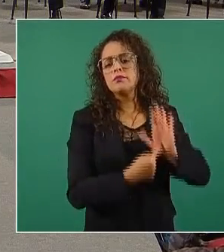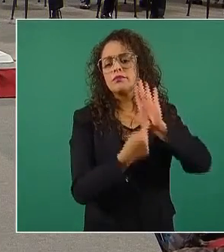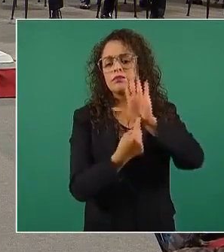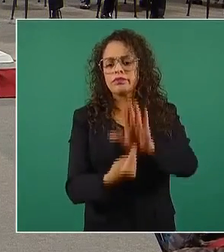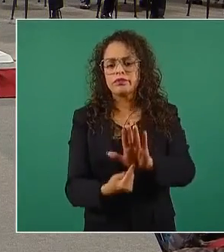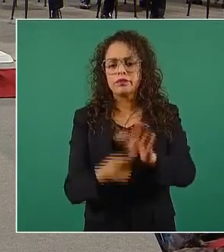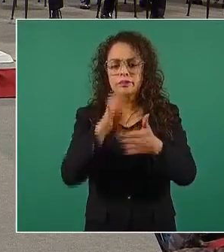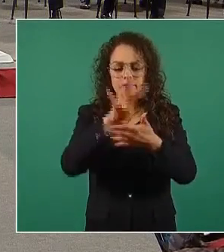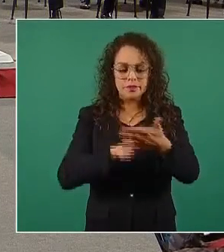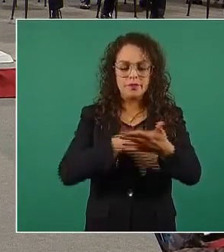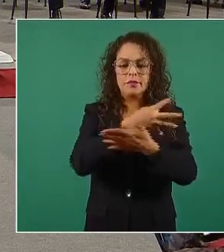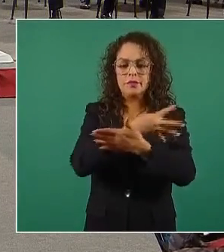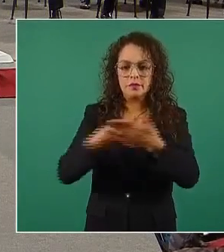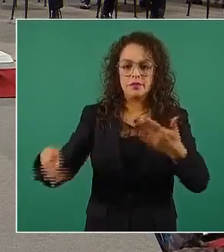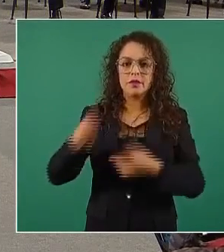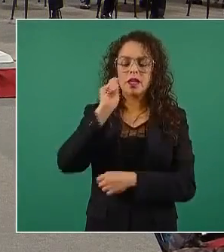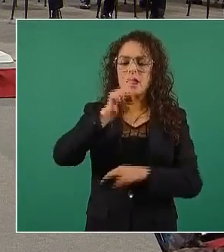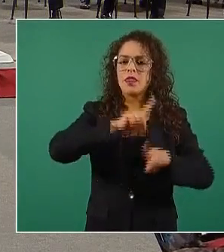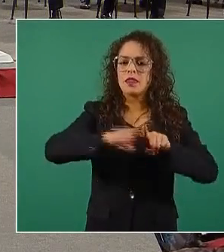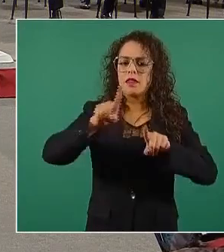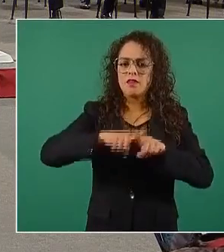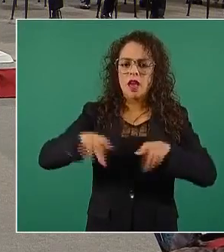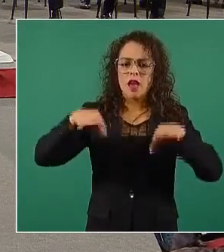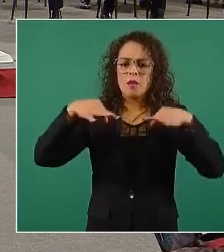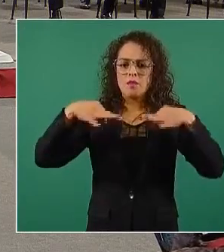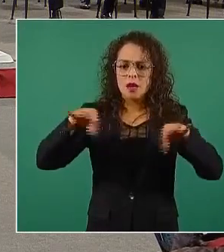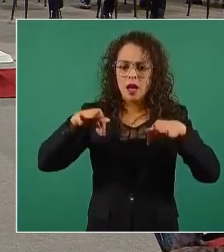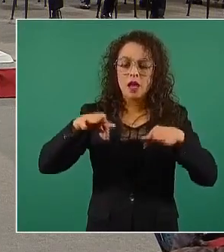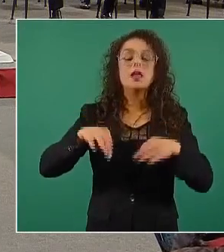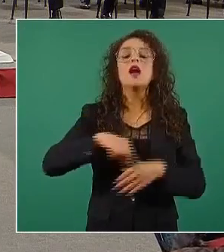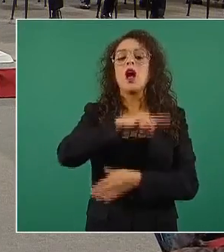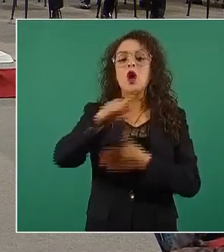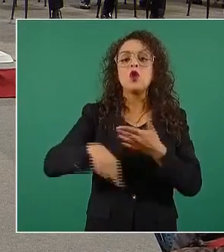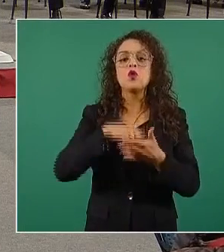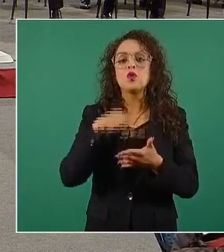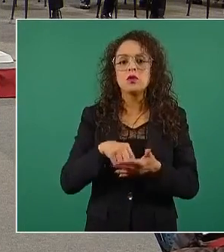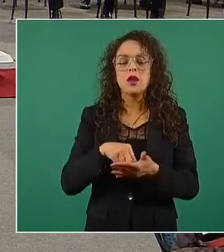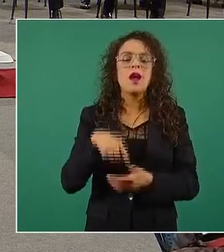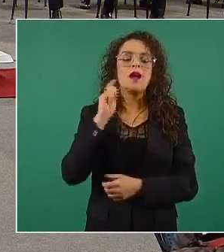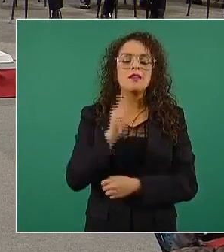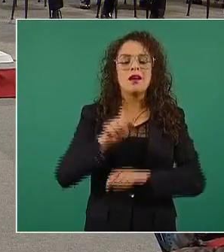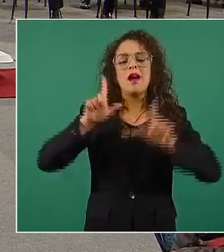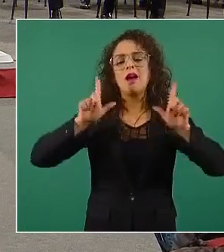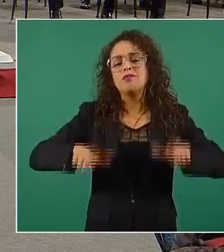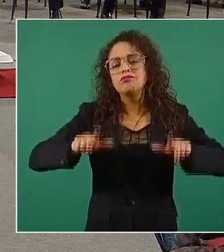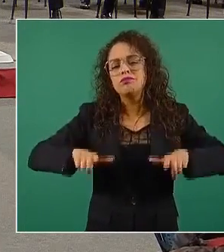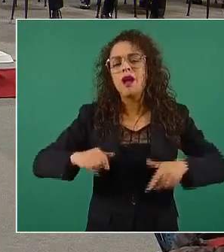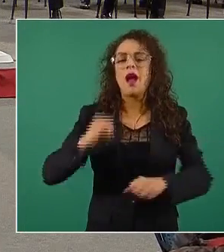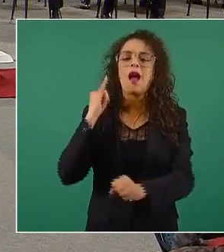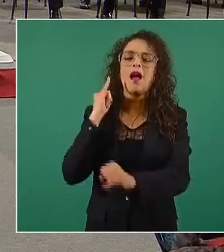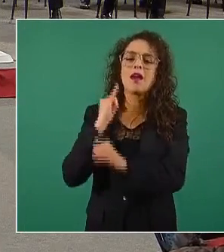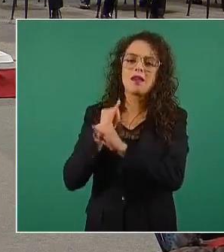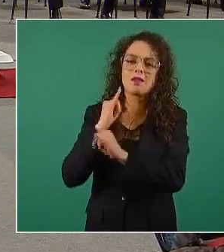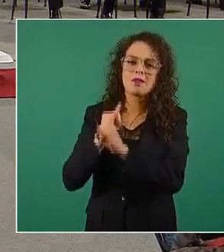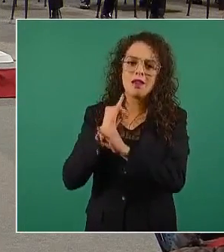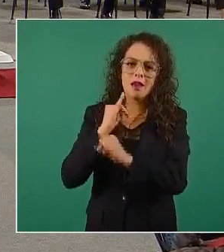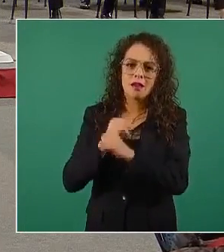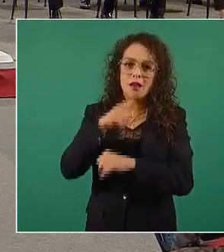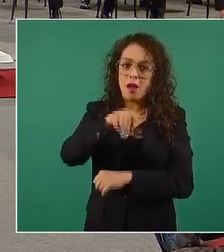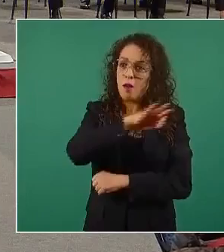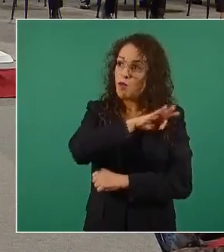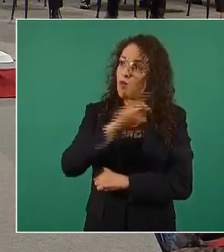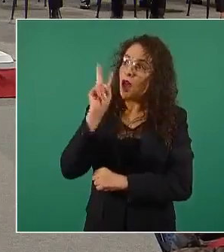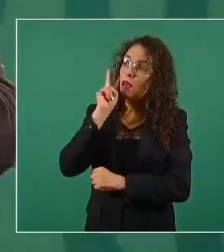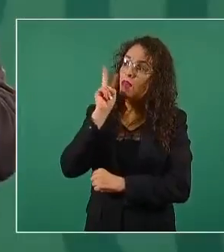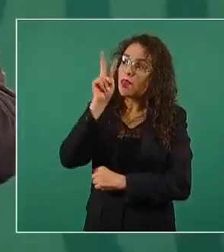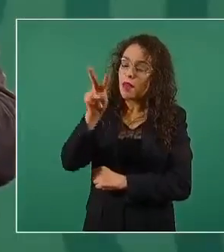las páginas, los sitios de internet donde ustedes pueden ver los testimonios,